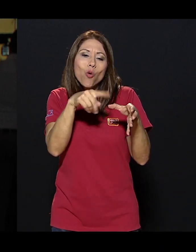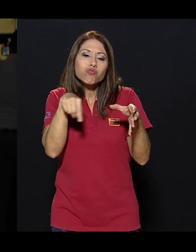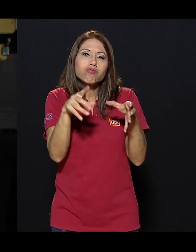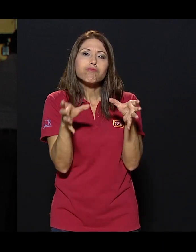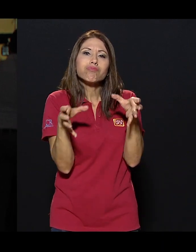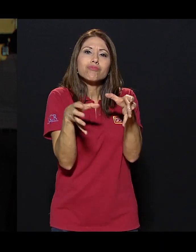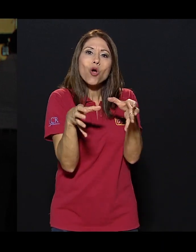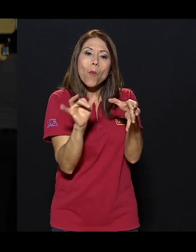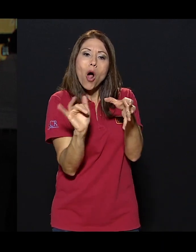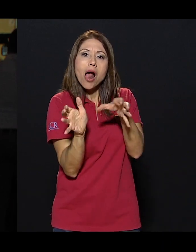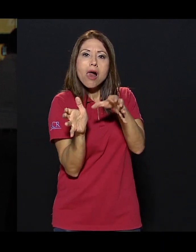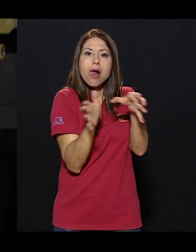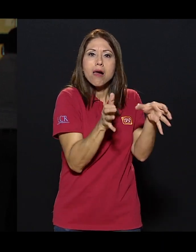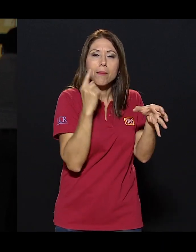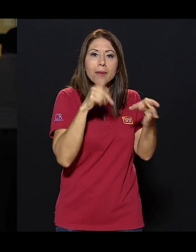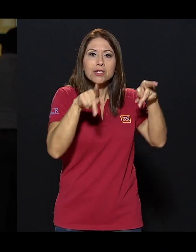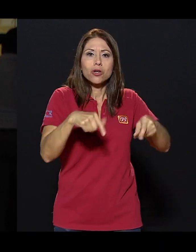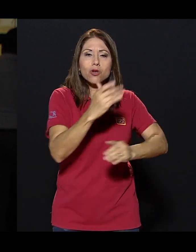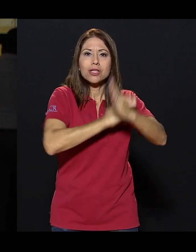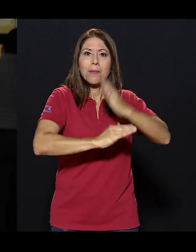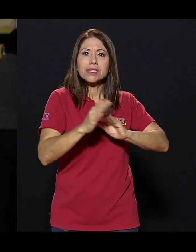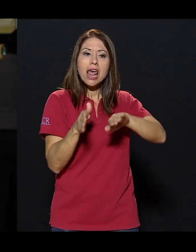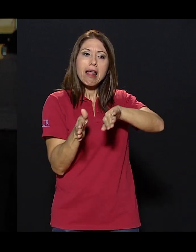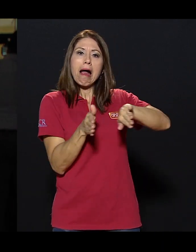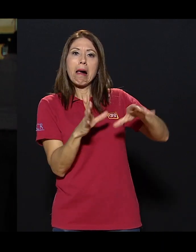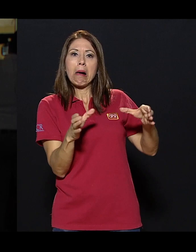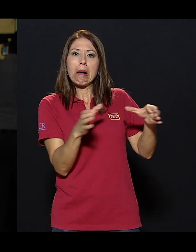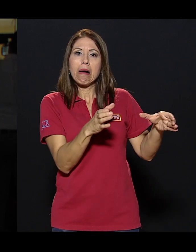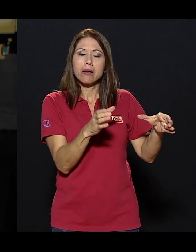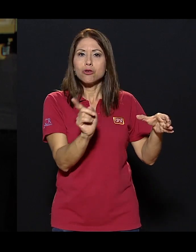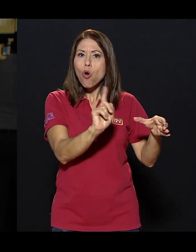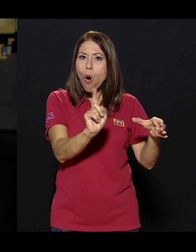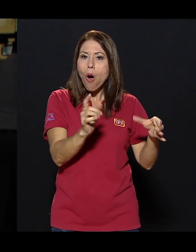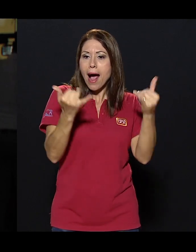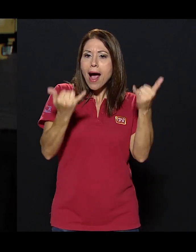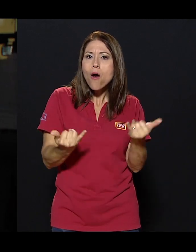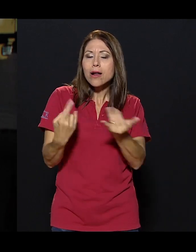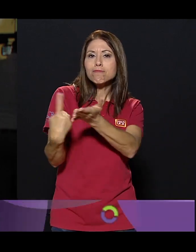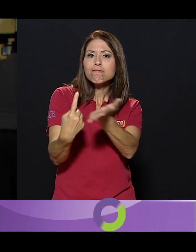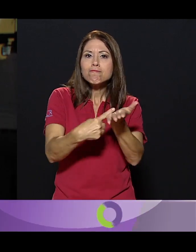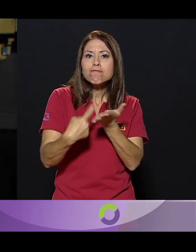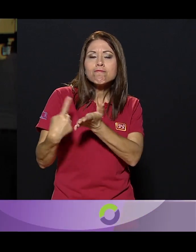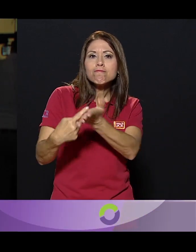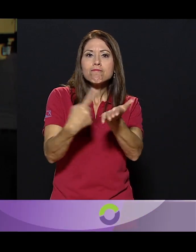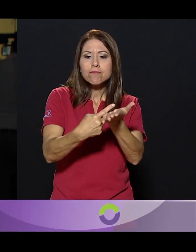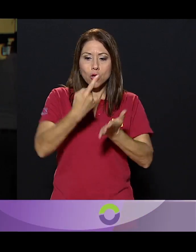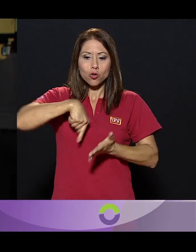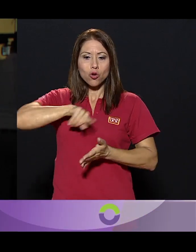gueto de unas cosas segregadas para personas con discapacidad. No,